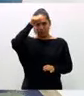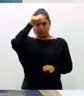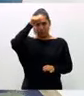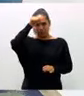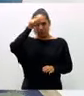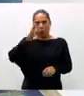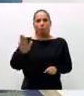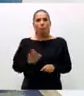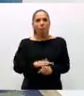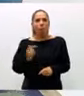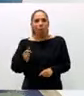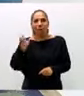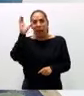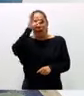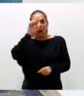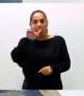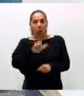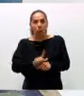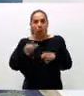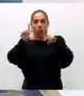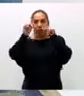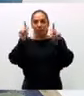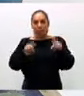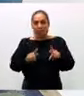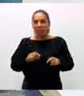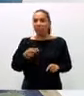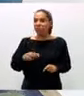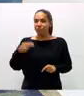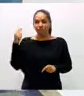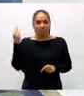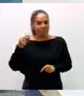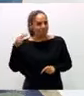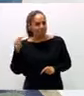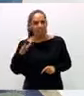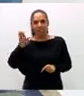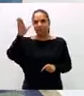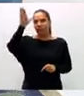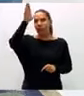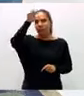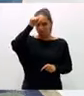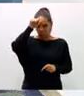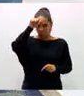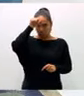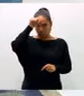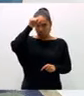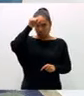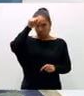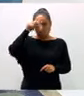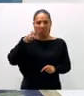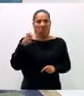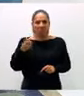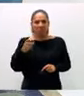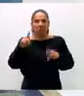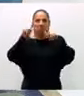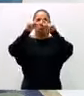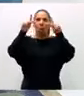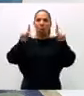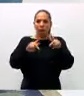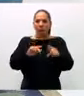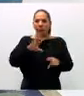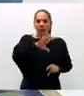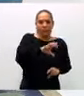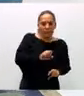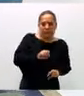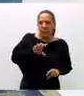un acuerdo, llegar a este punto, pues estamos hablando de construir la paz, ¿no? Una vez que llegamos al acuerdo